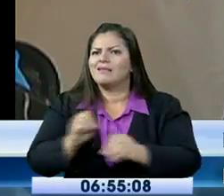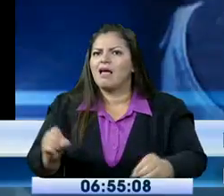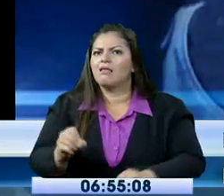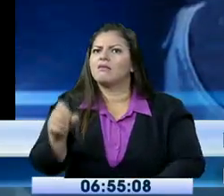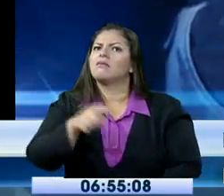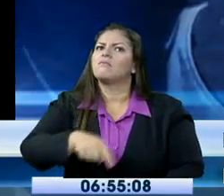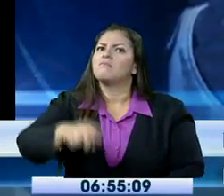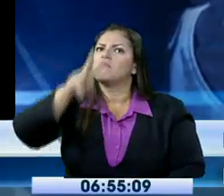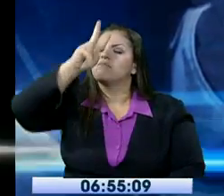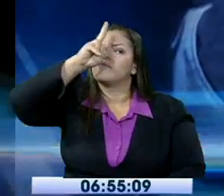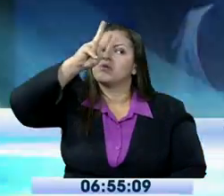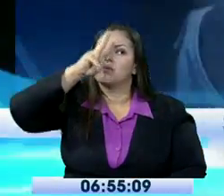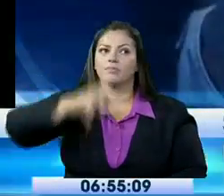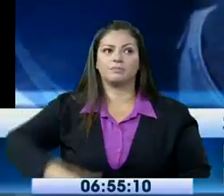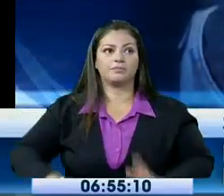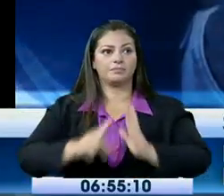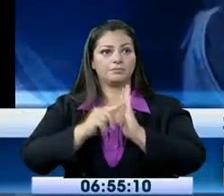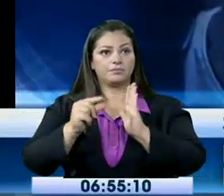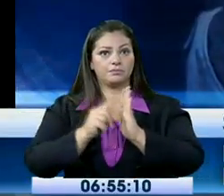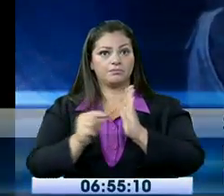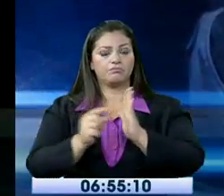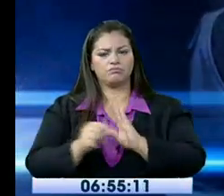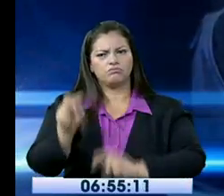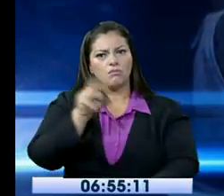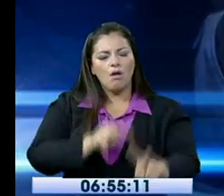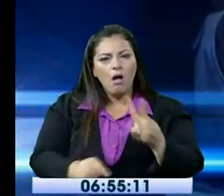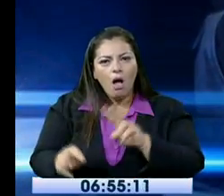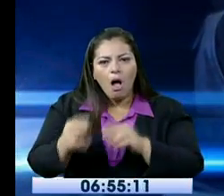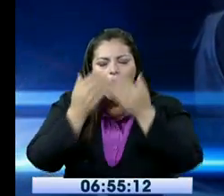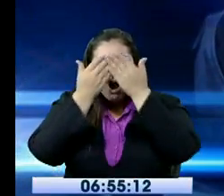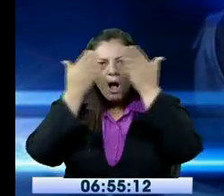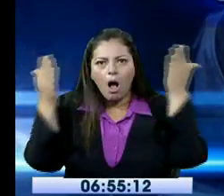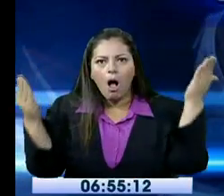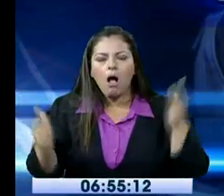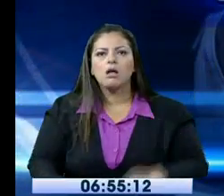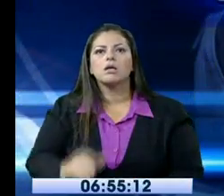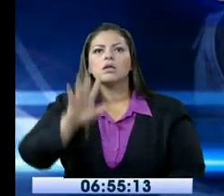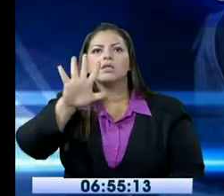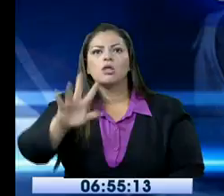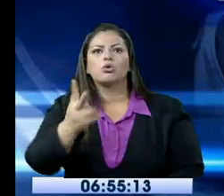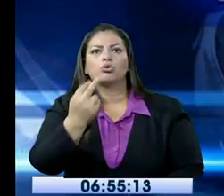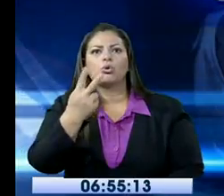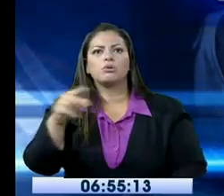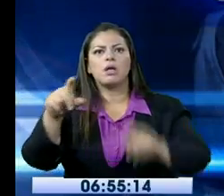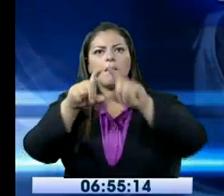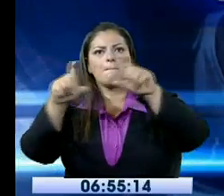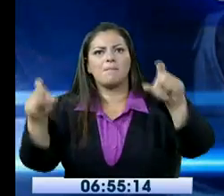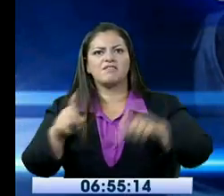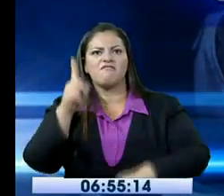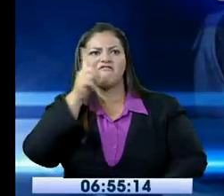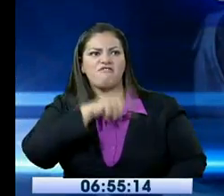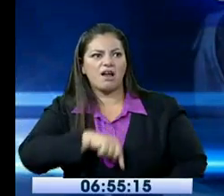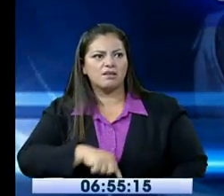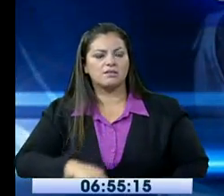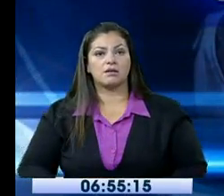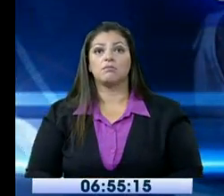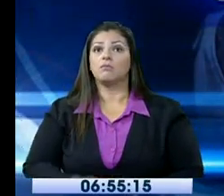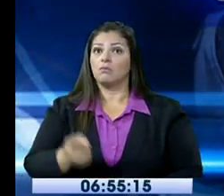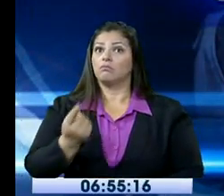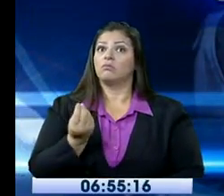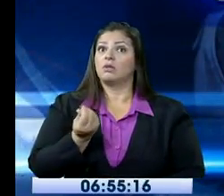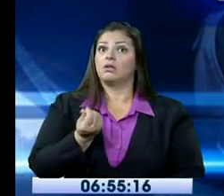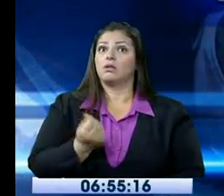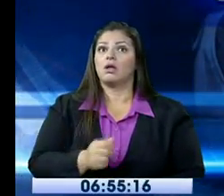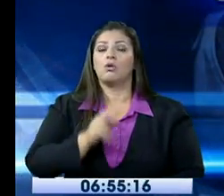impuestos. El SRI ha detectado 502 empresas fantasmas que emitieron 2.100 millones de dólares